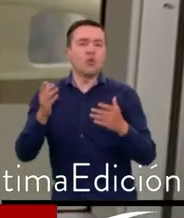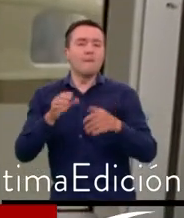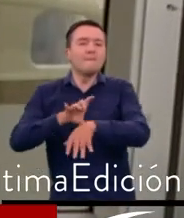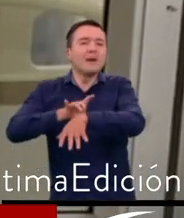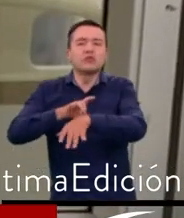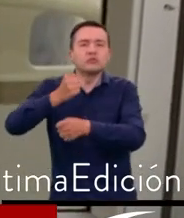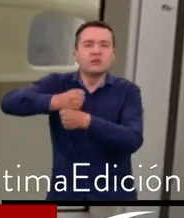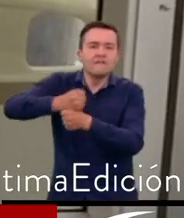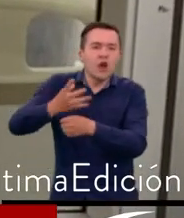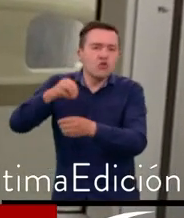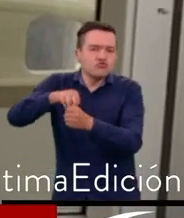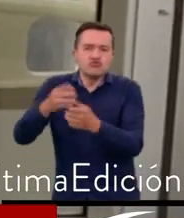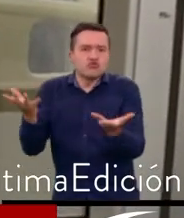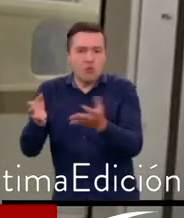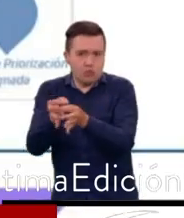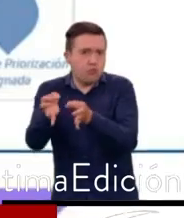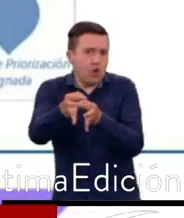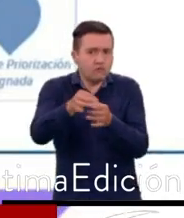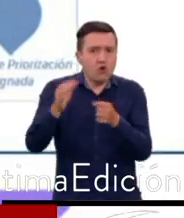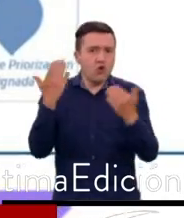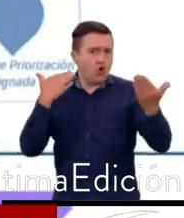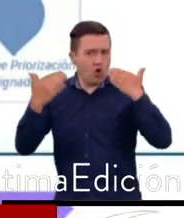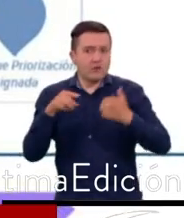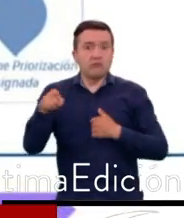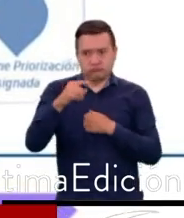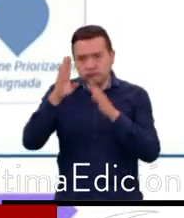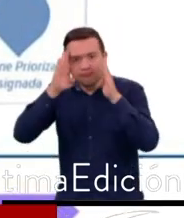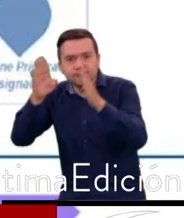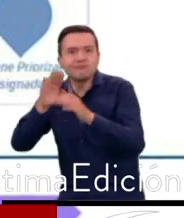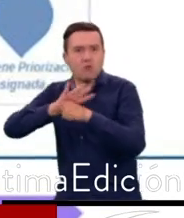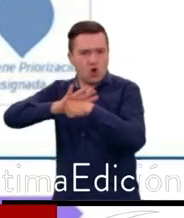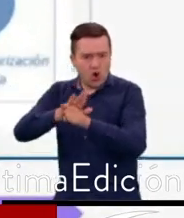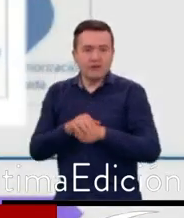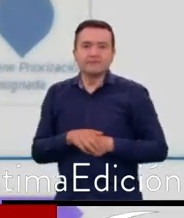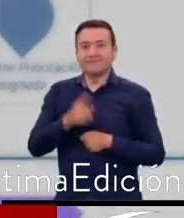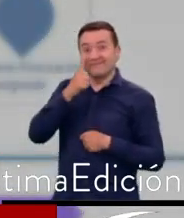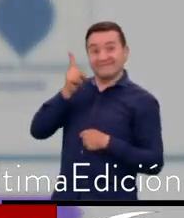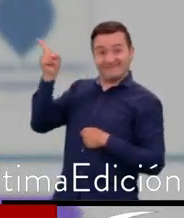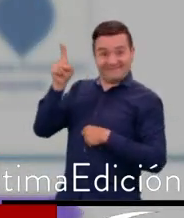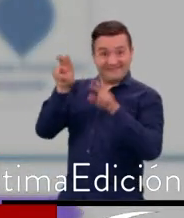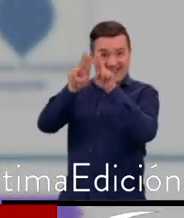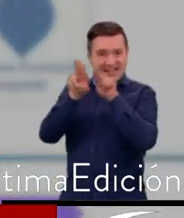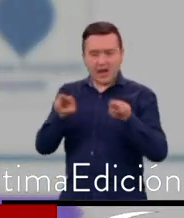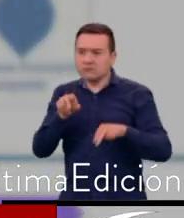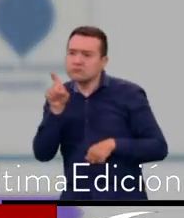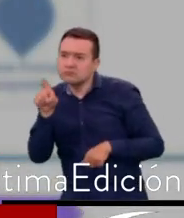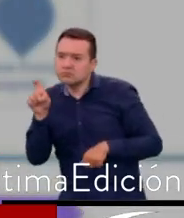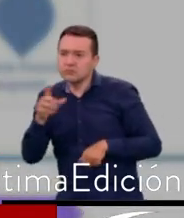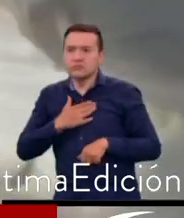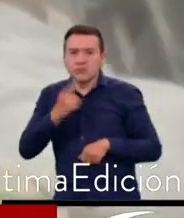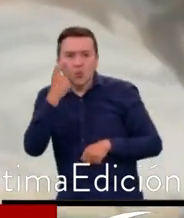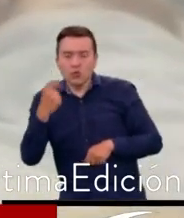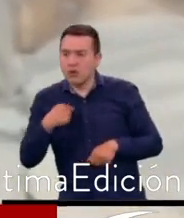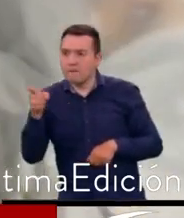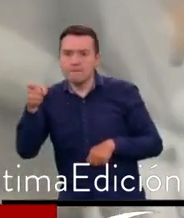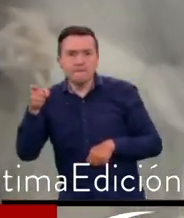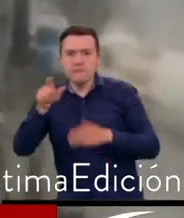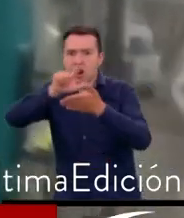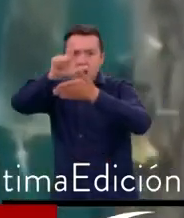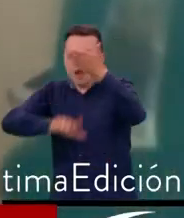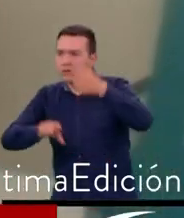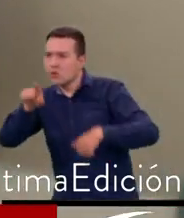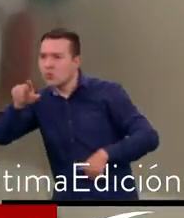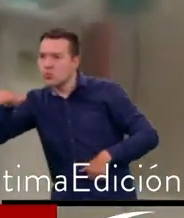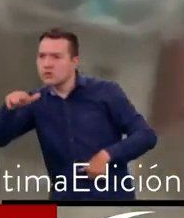y que atienden pacientes COVID. Según las priorizaciones en el portal Mi Vacuna, no se encuentran en la lista para la primera fase, a pesar que directivos de